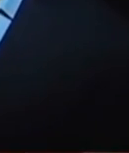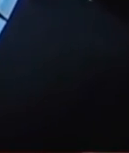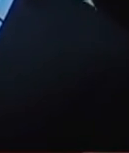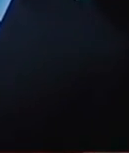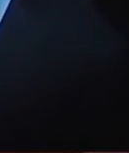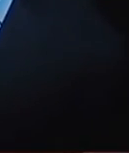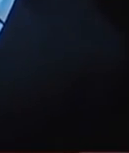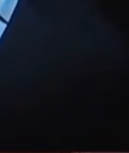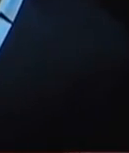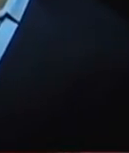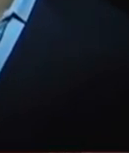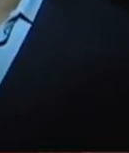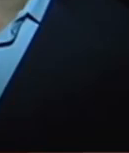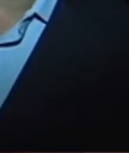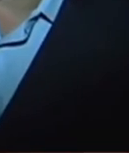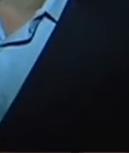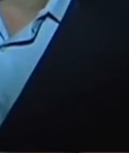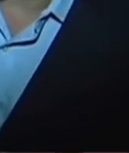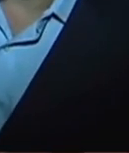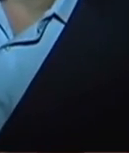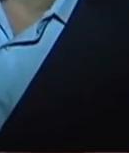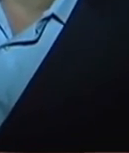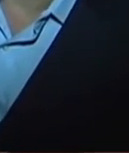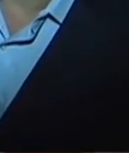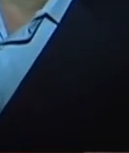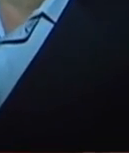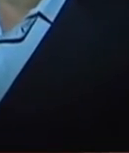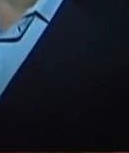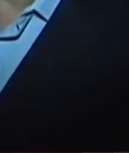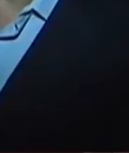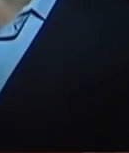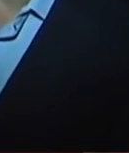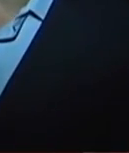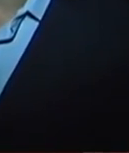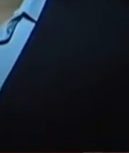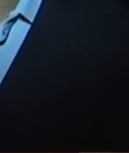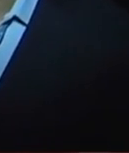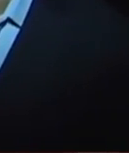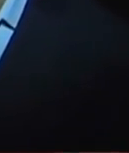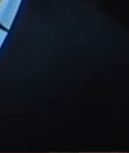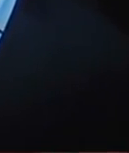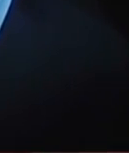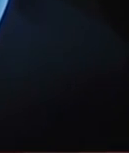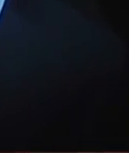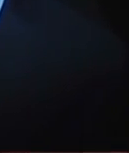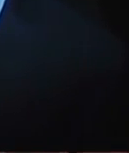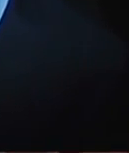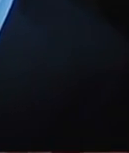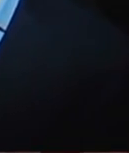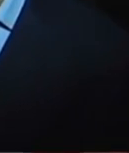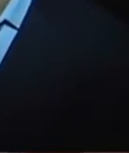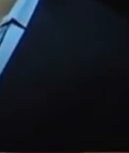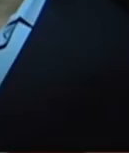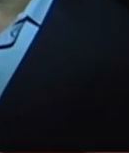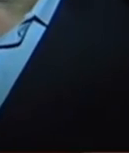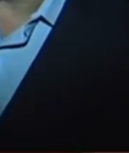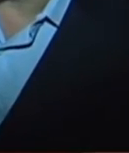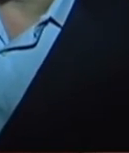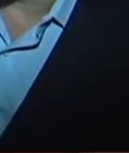de la fundación de la ciudad hasta lo que es hoy la Ciudad de México. Contamos con datos comparativos de otras